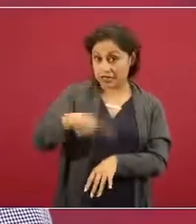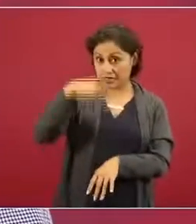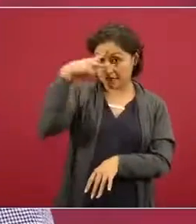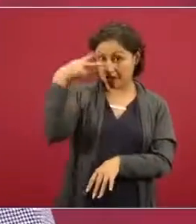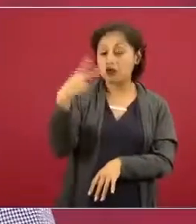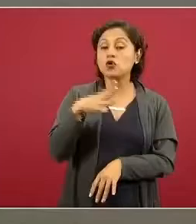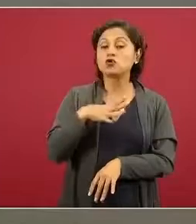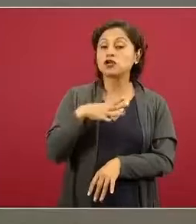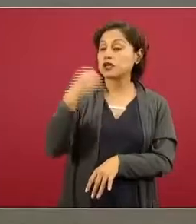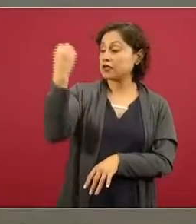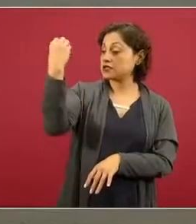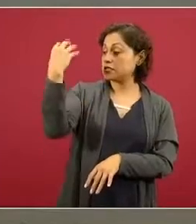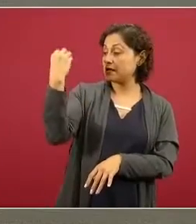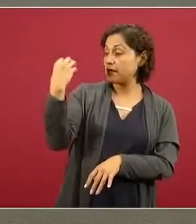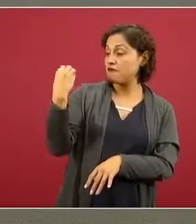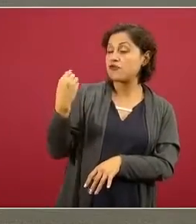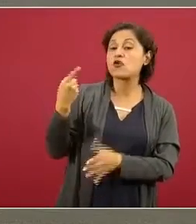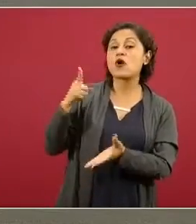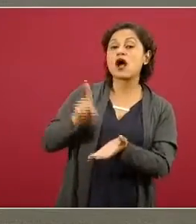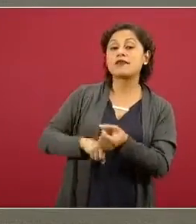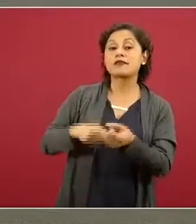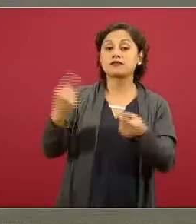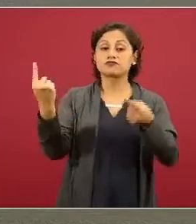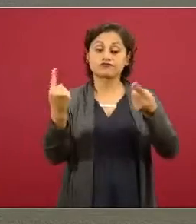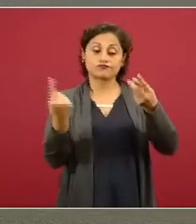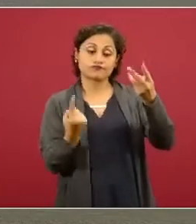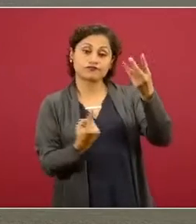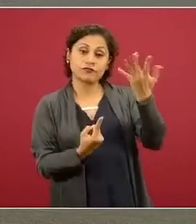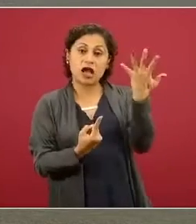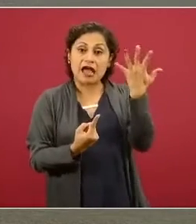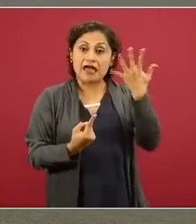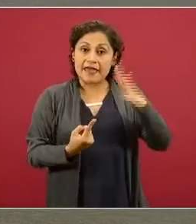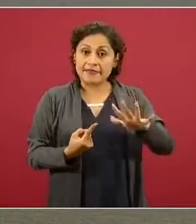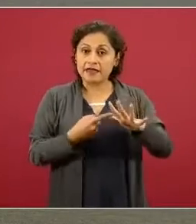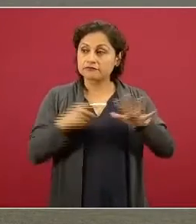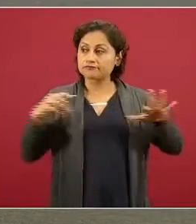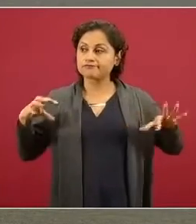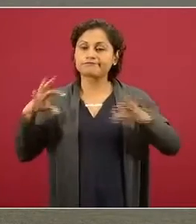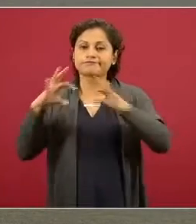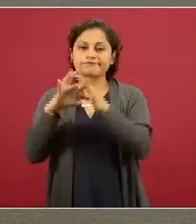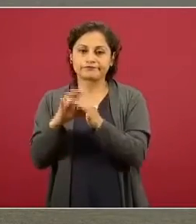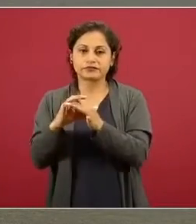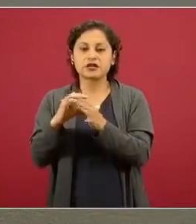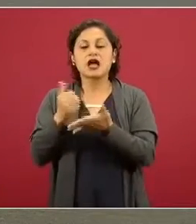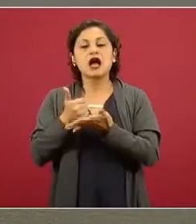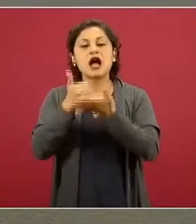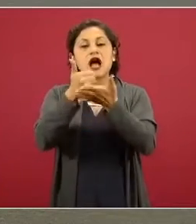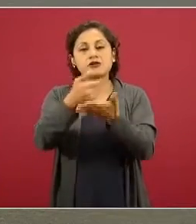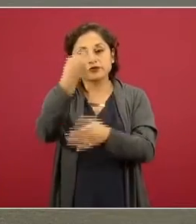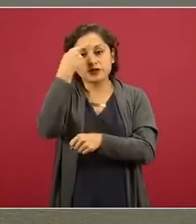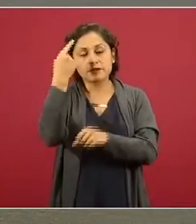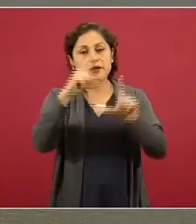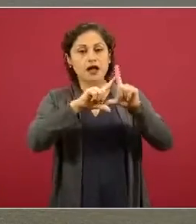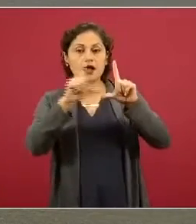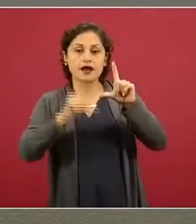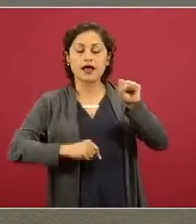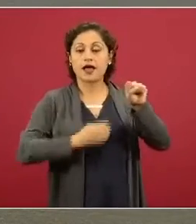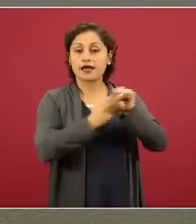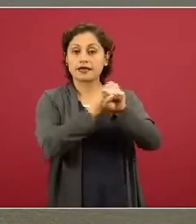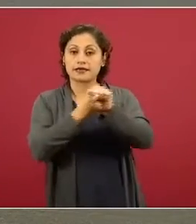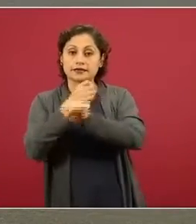indicadores, es precisamente para ayudar en las entidades federativas el poder decir